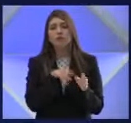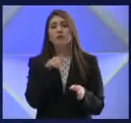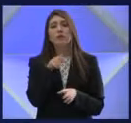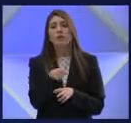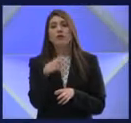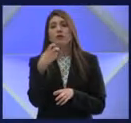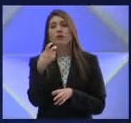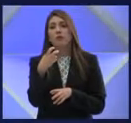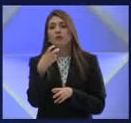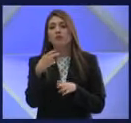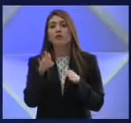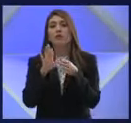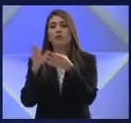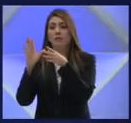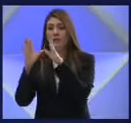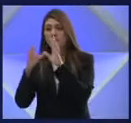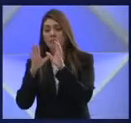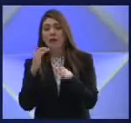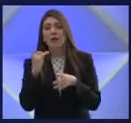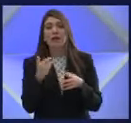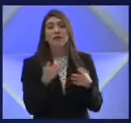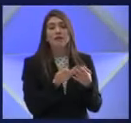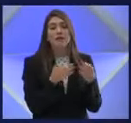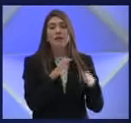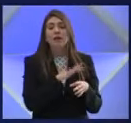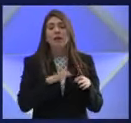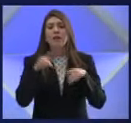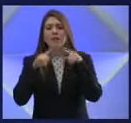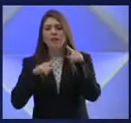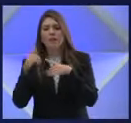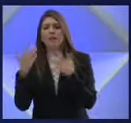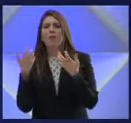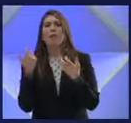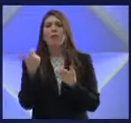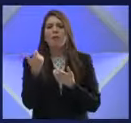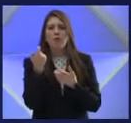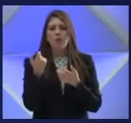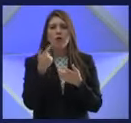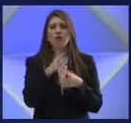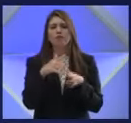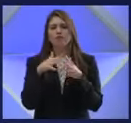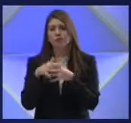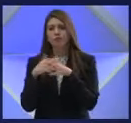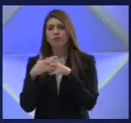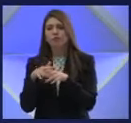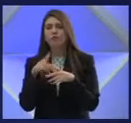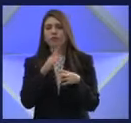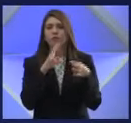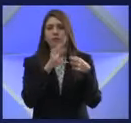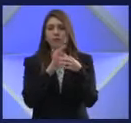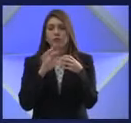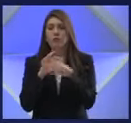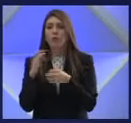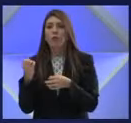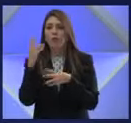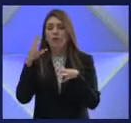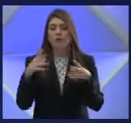cuál cuánto puede ser el costo dependiendo del número de ases y cuánto puede ser el costo